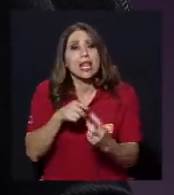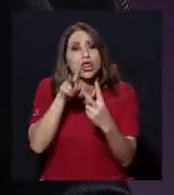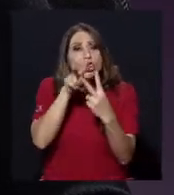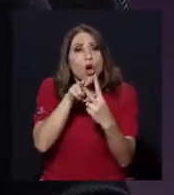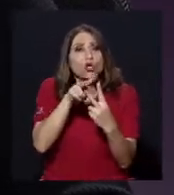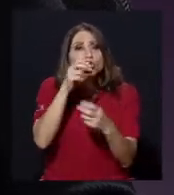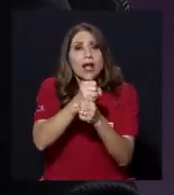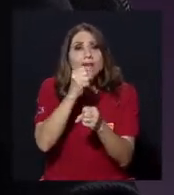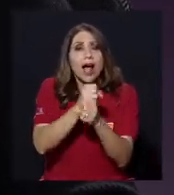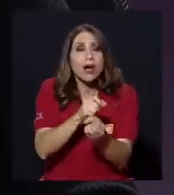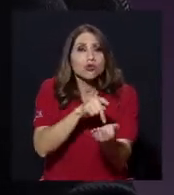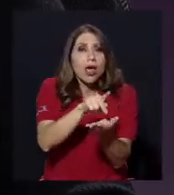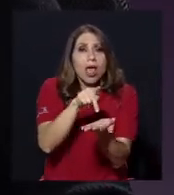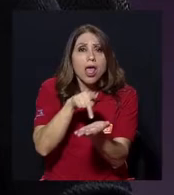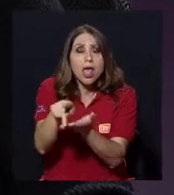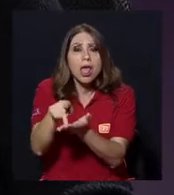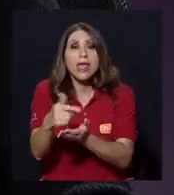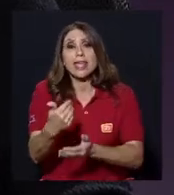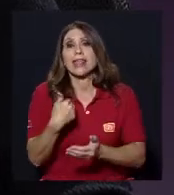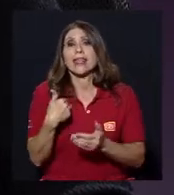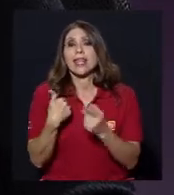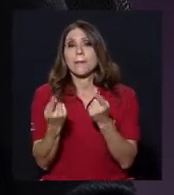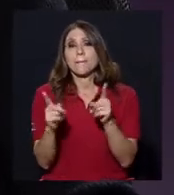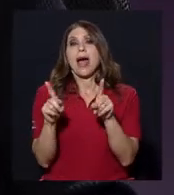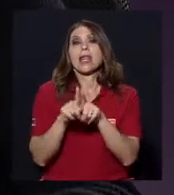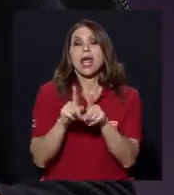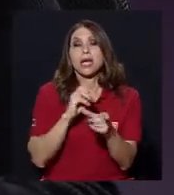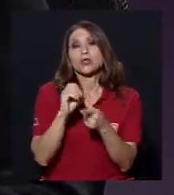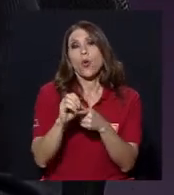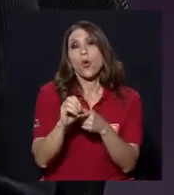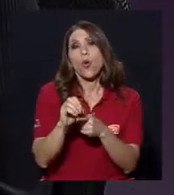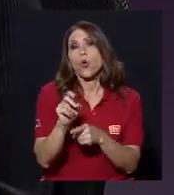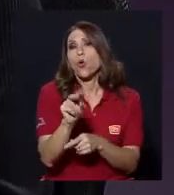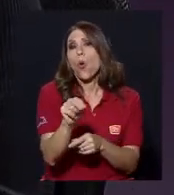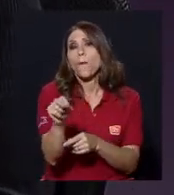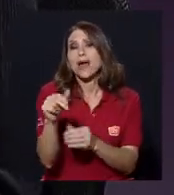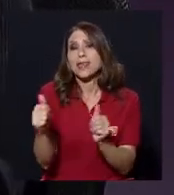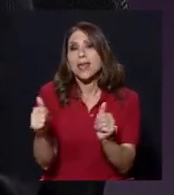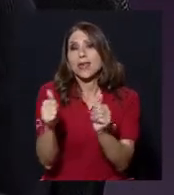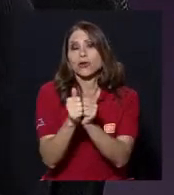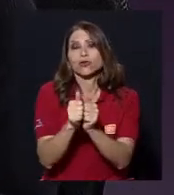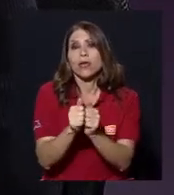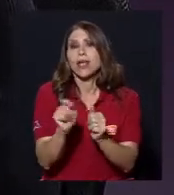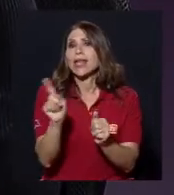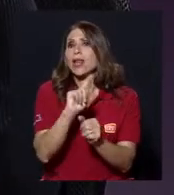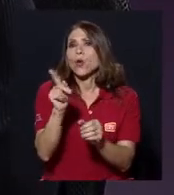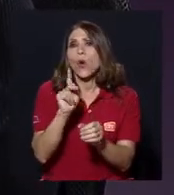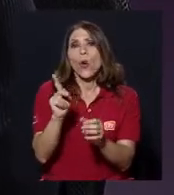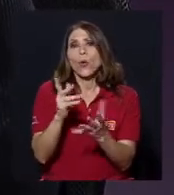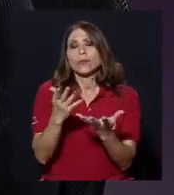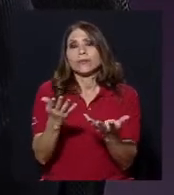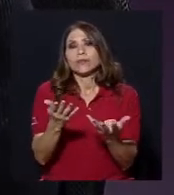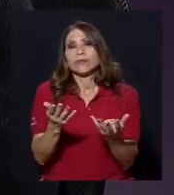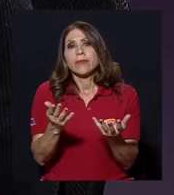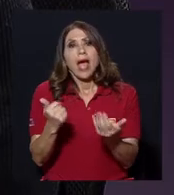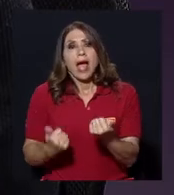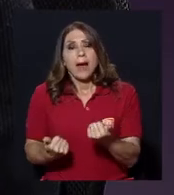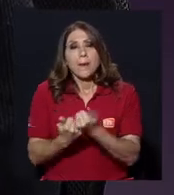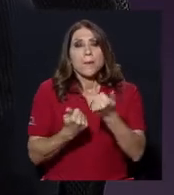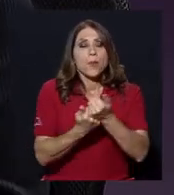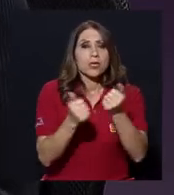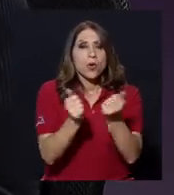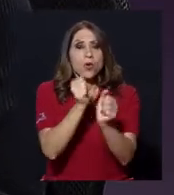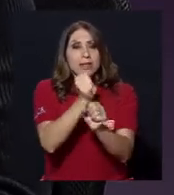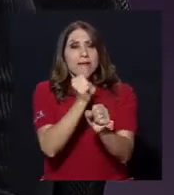trabajos remunerados, que tienen parejas o compañeros que no participan para nada en el trabajo